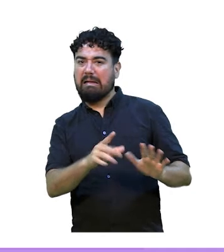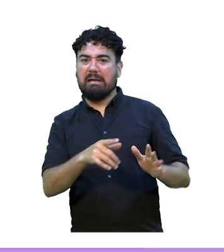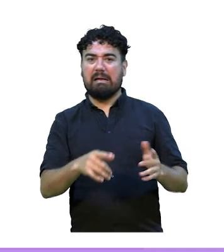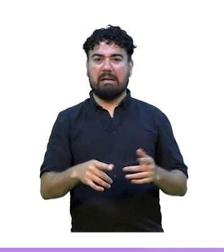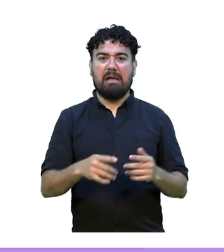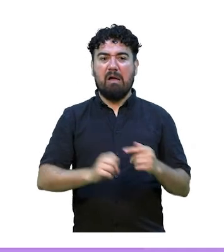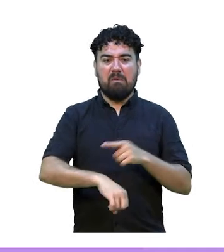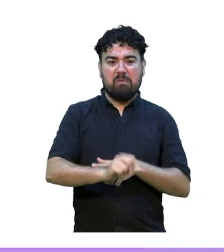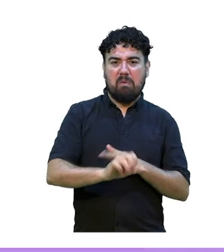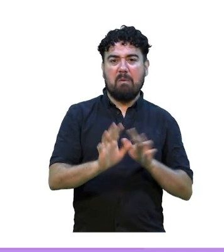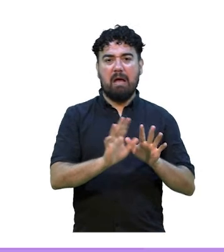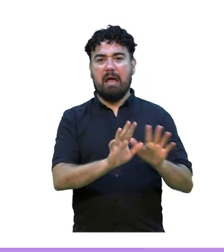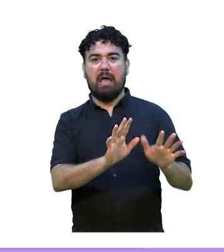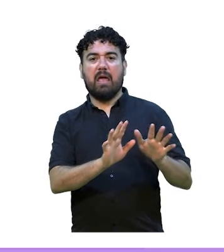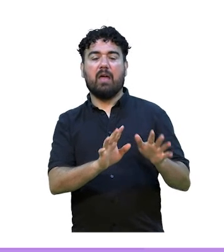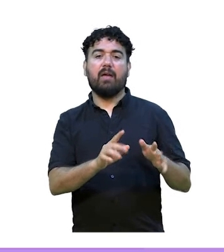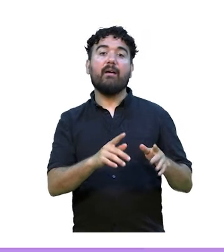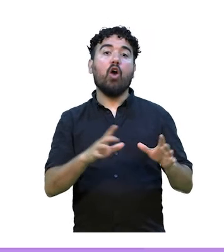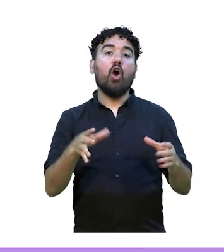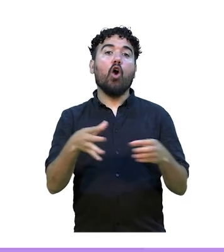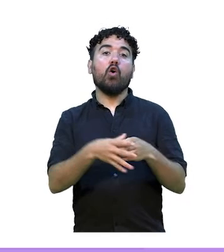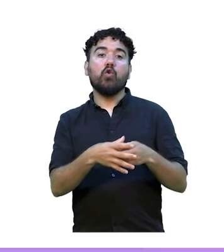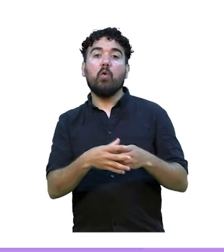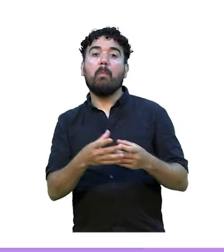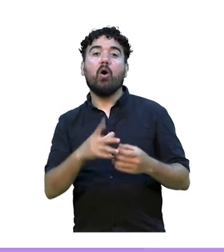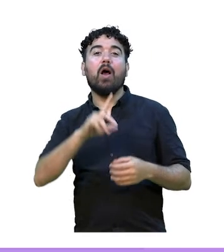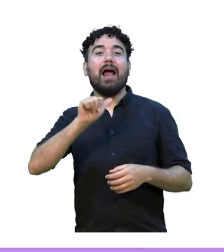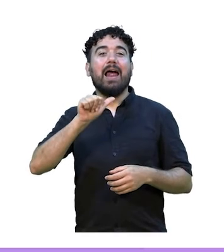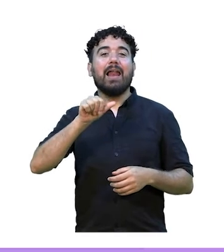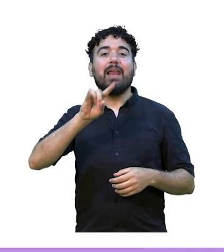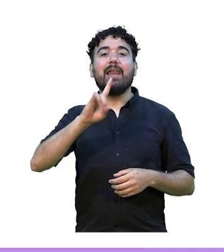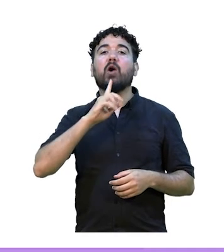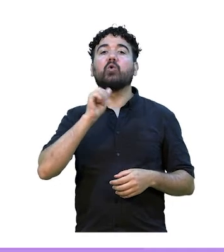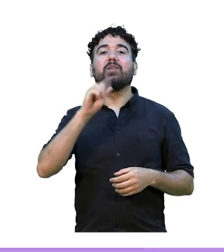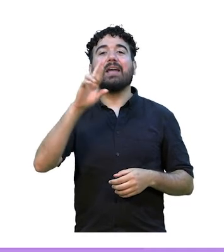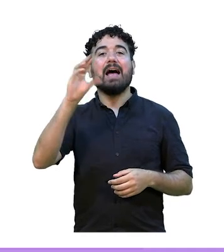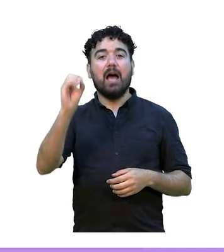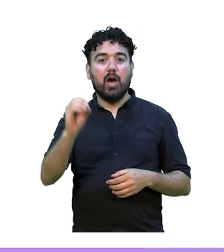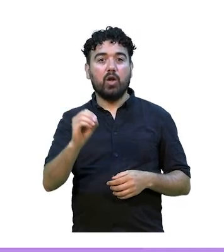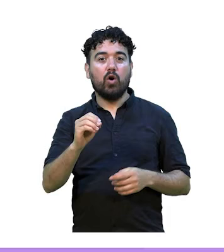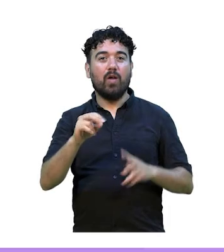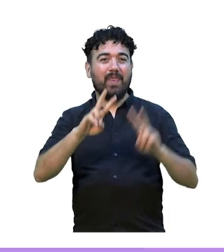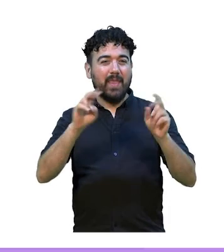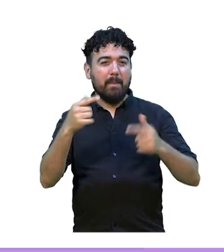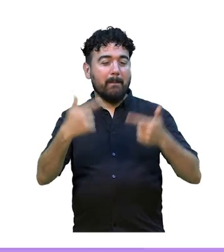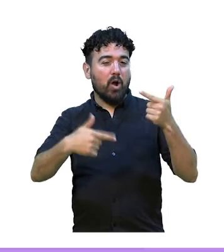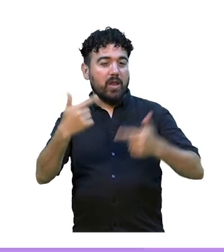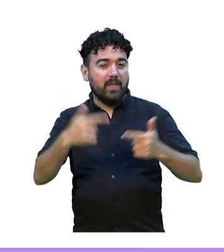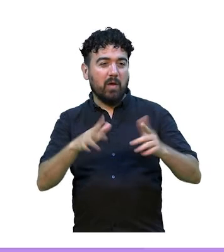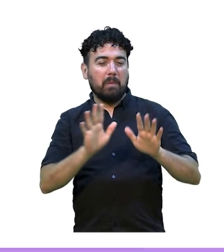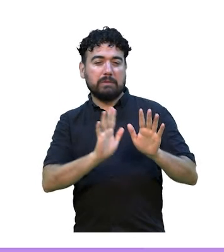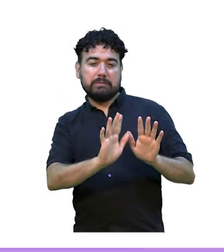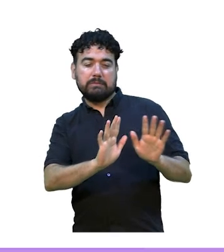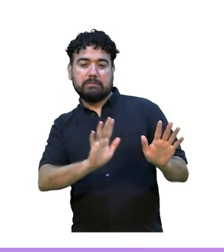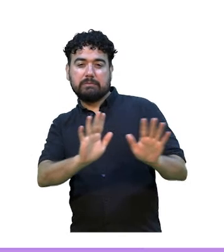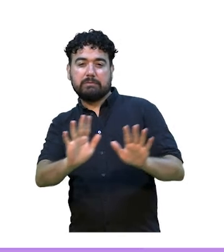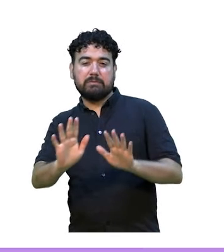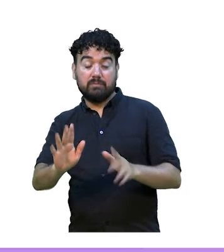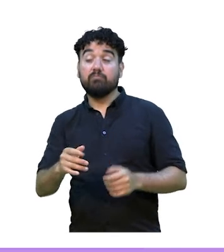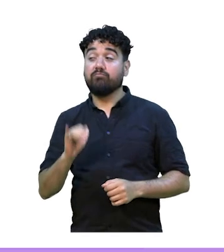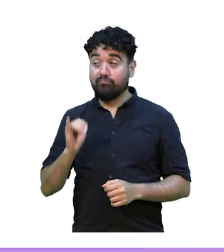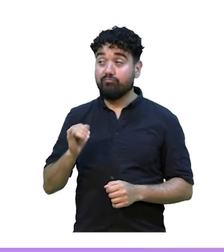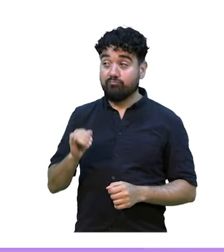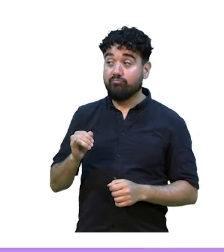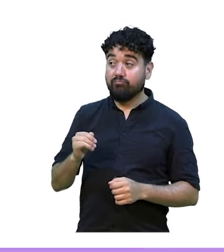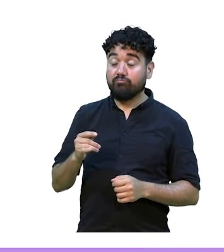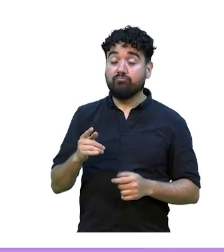la bestia negra de la transición, las barras bravas en el fútbol, ¿no? El movimiento juvenil Lautaro en el plano político. Entonces, muy